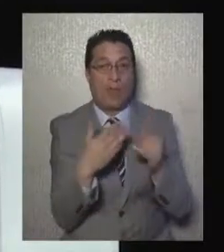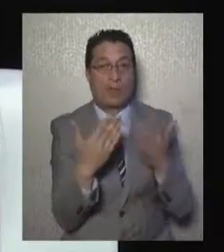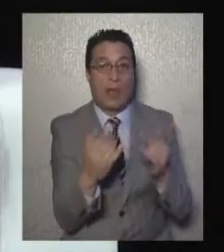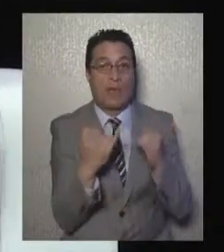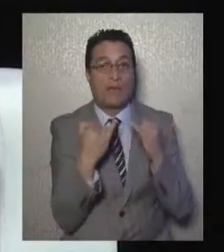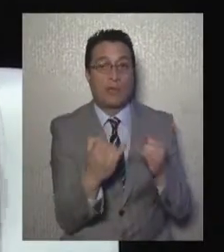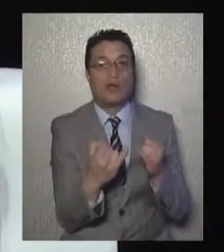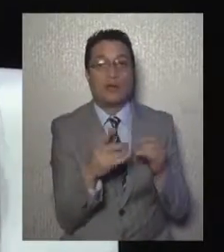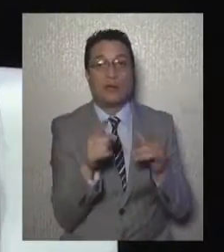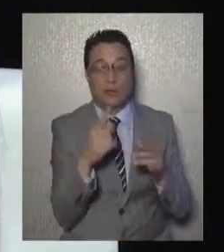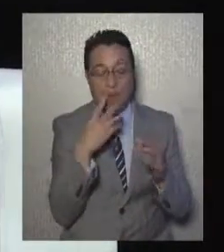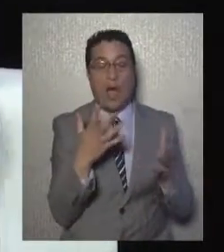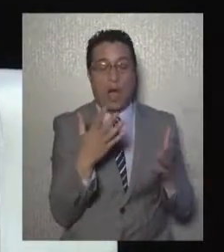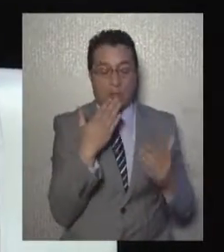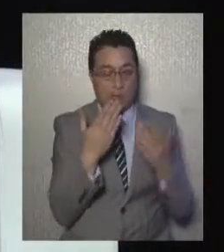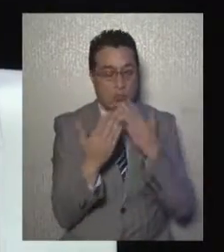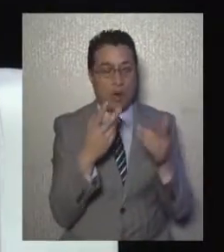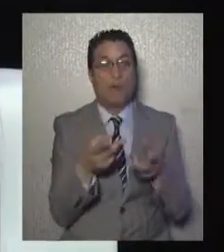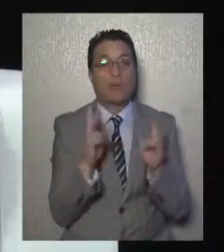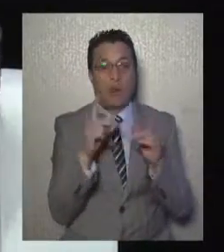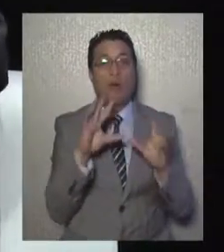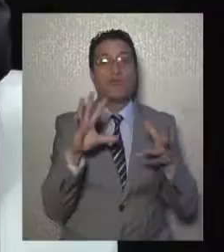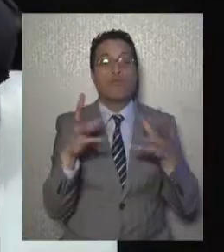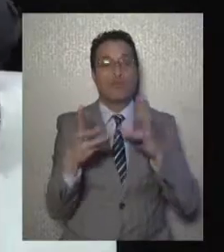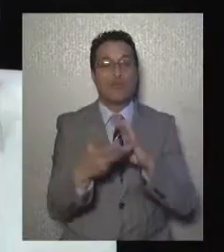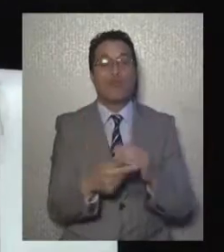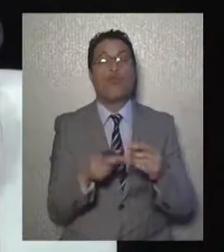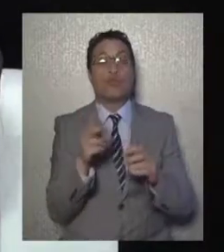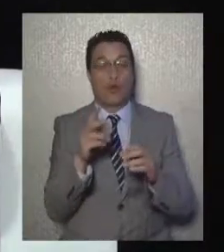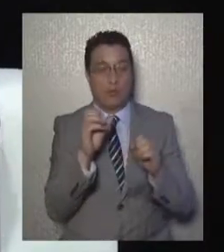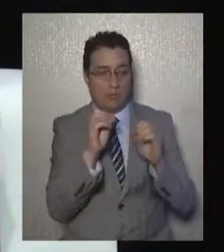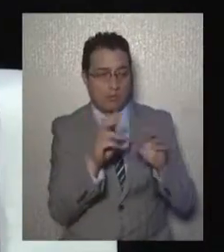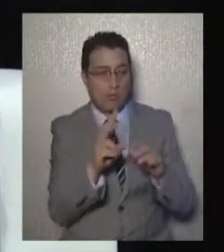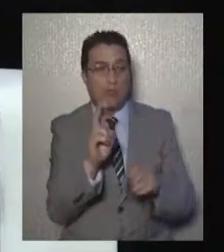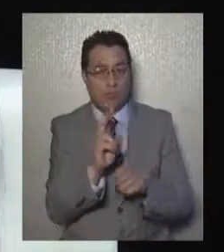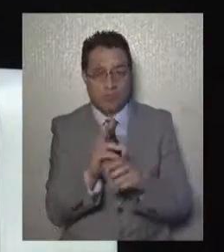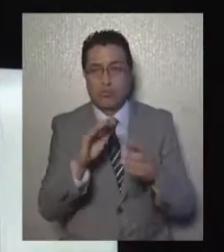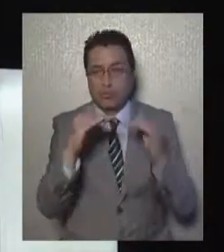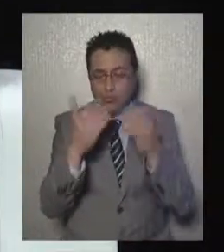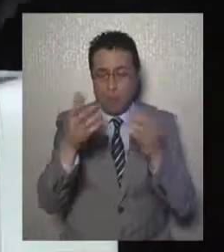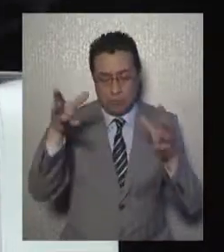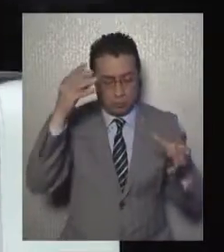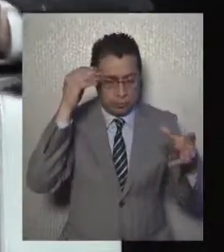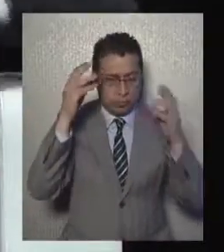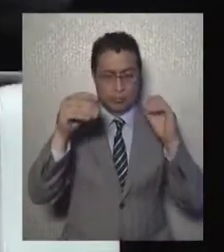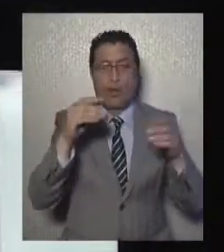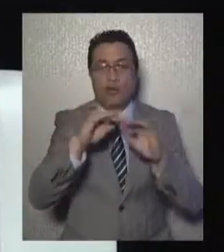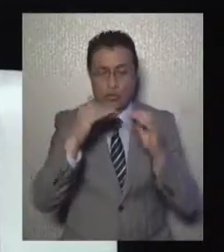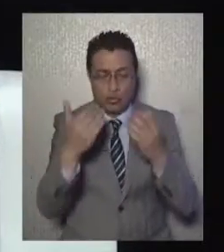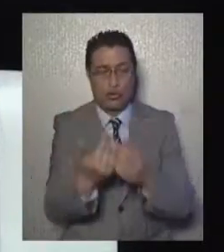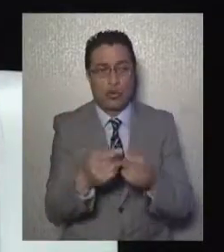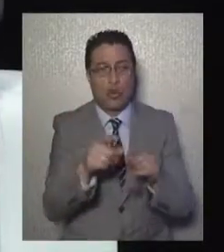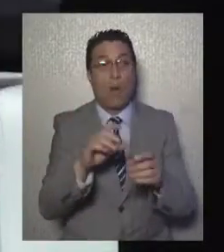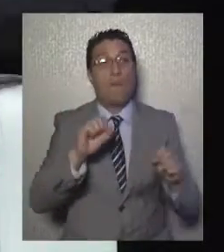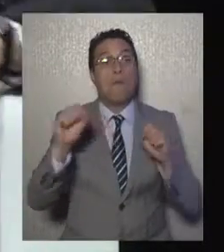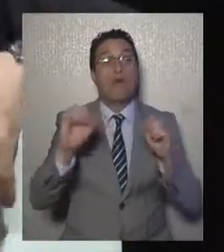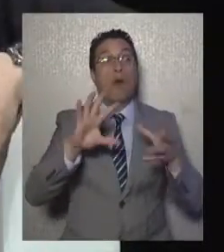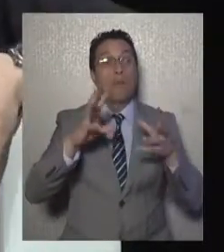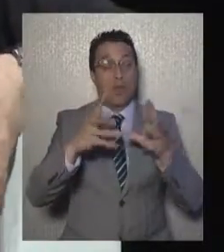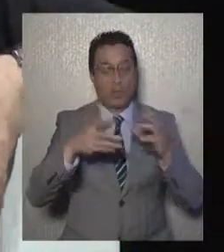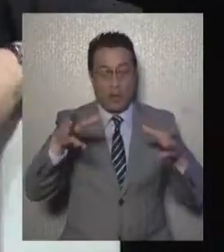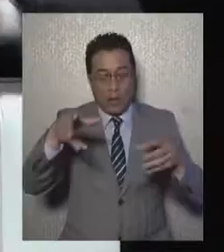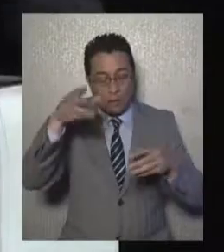que alimente la discusión para que luego el mundo académico lo recoja, los medios lo recojan y se transforme el mundo de los políticos lo